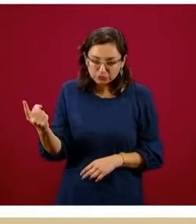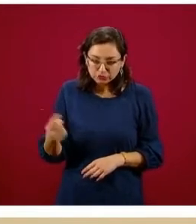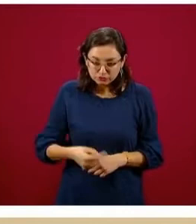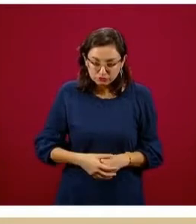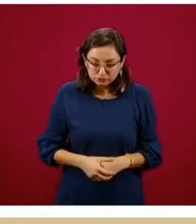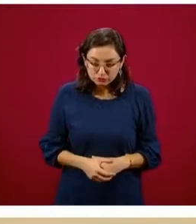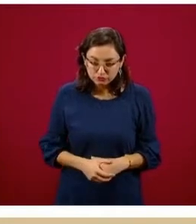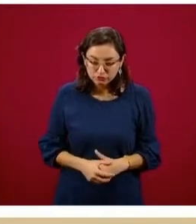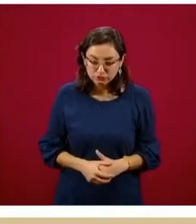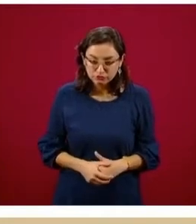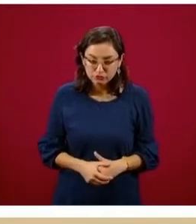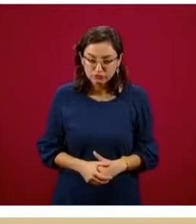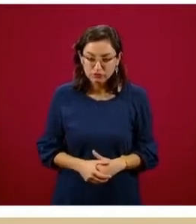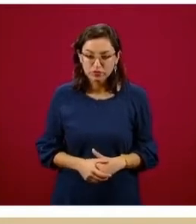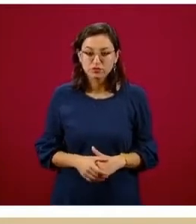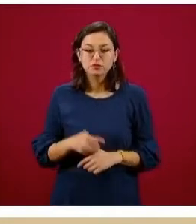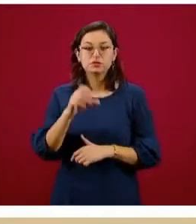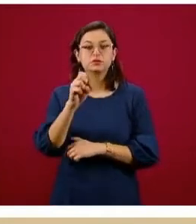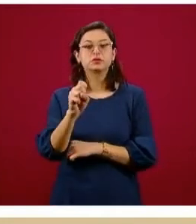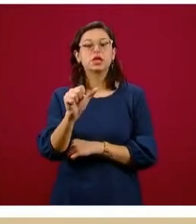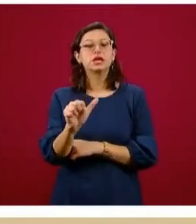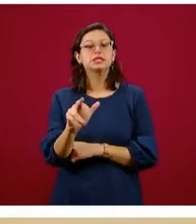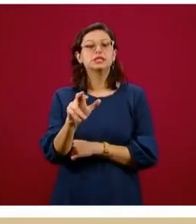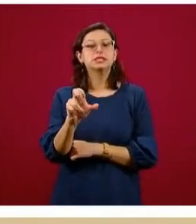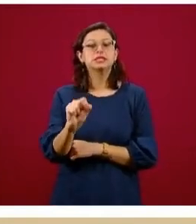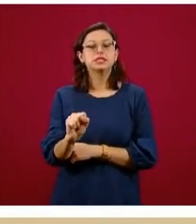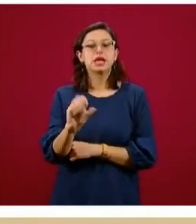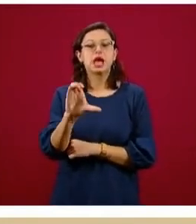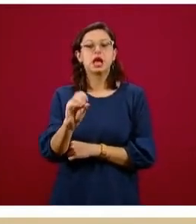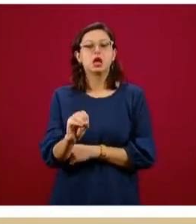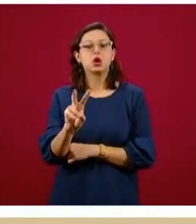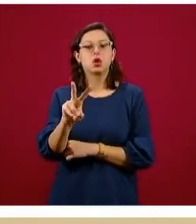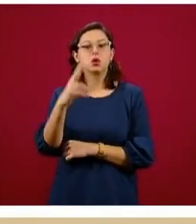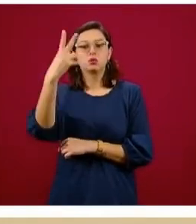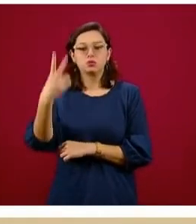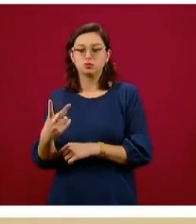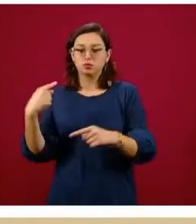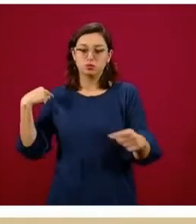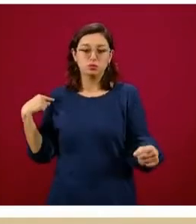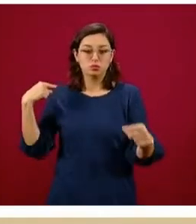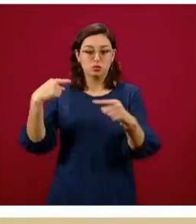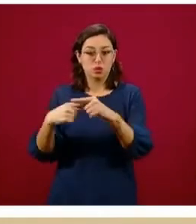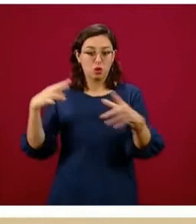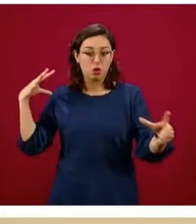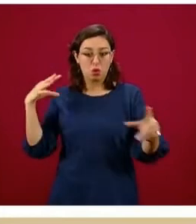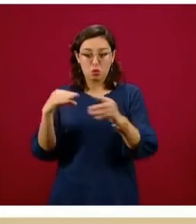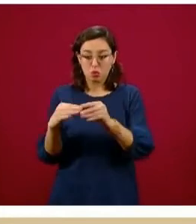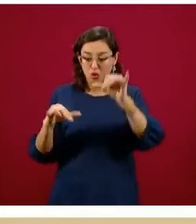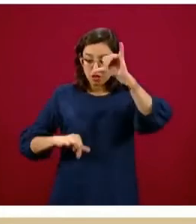para la identificación de SARS-CoV-2 en México. Son